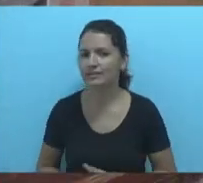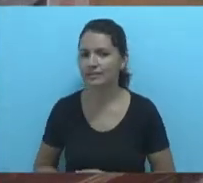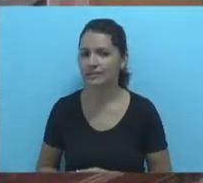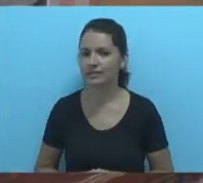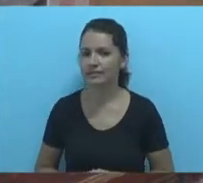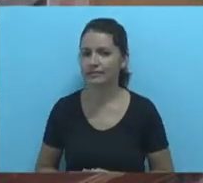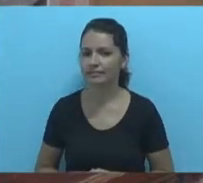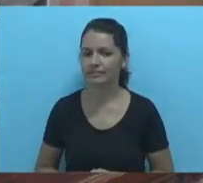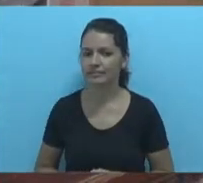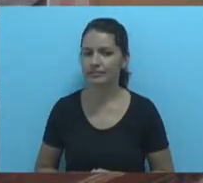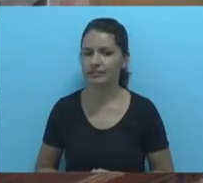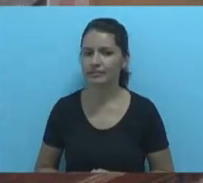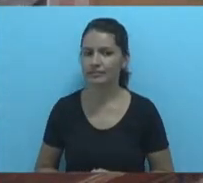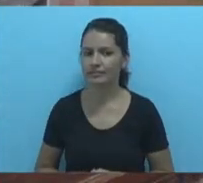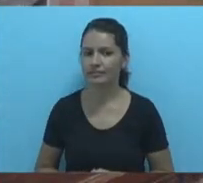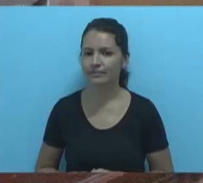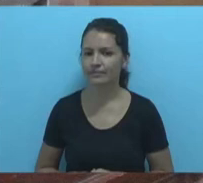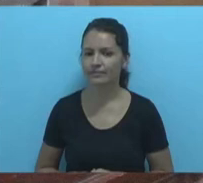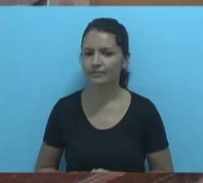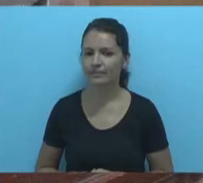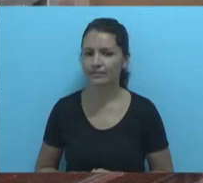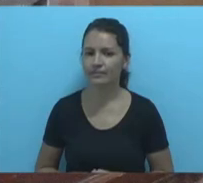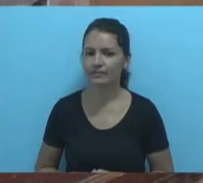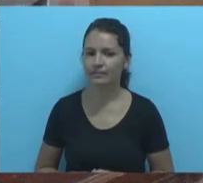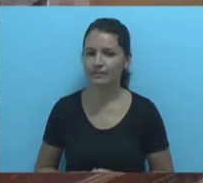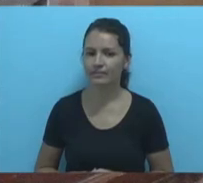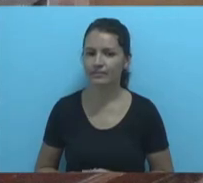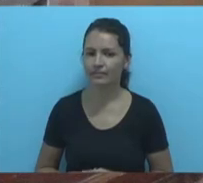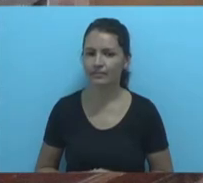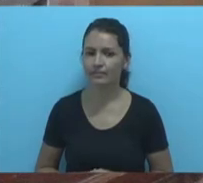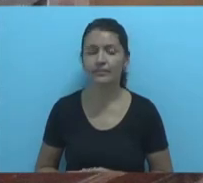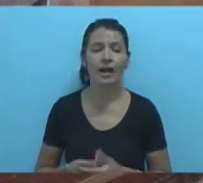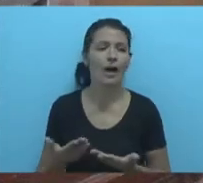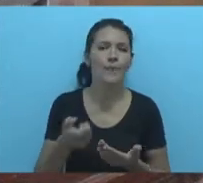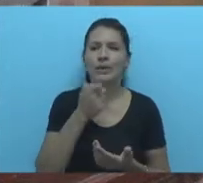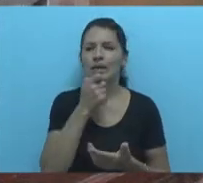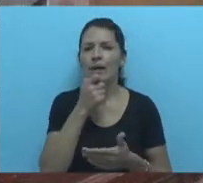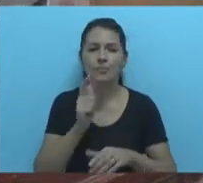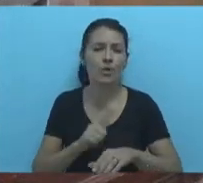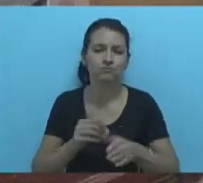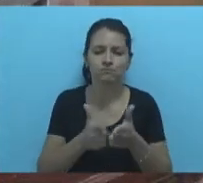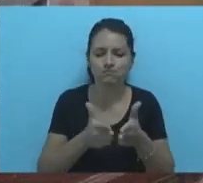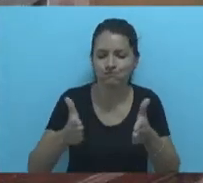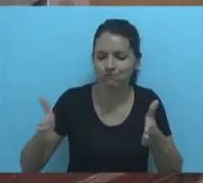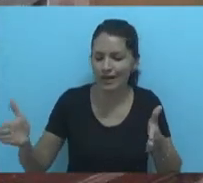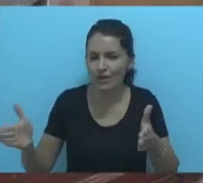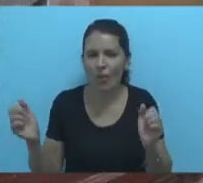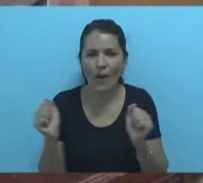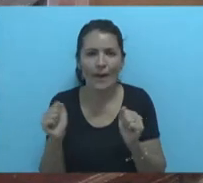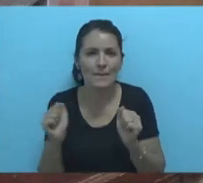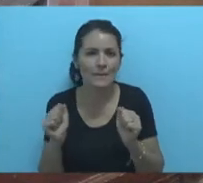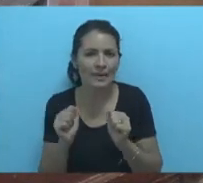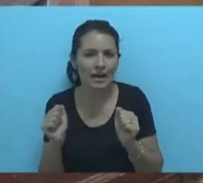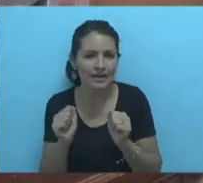el servicio de gas. Como decía anteriormente, no solamente para la época invernal, porque muchos establecimientos también